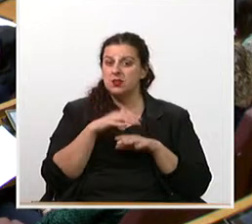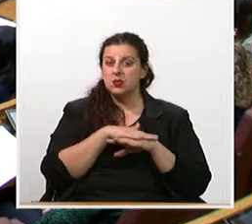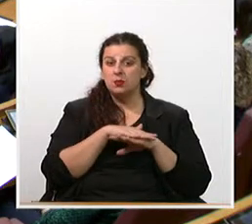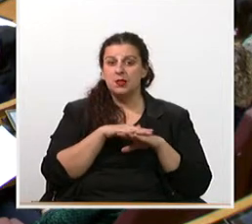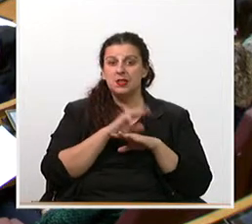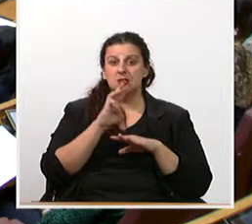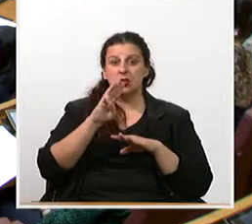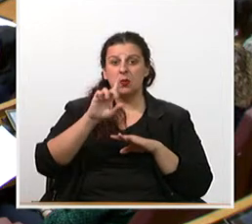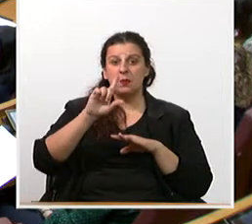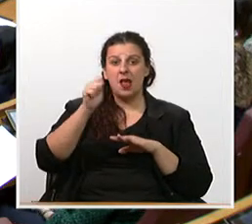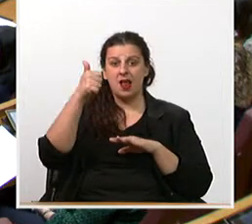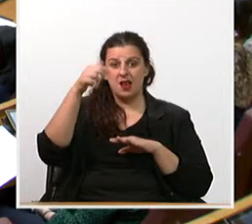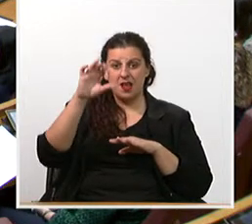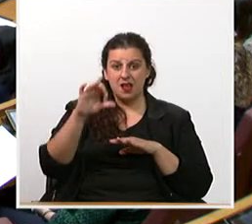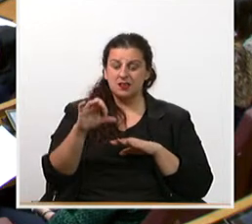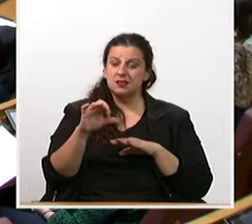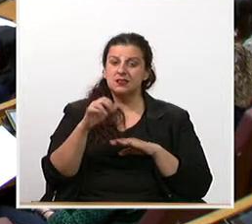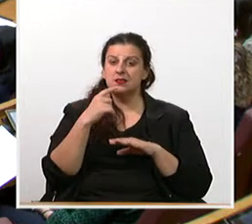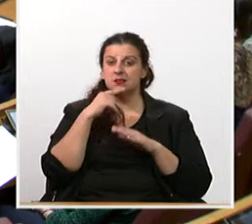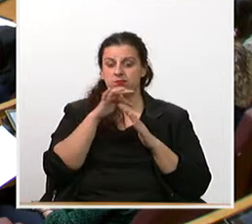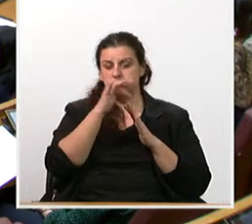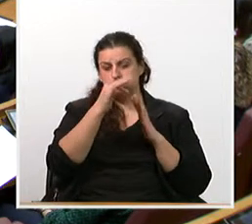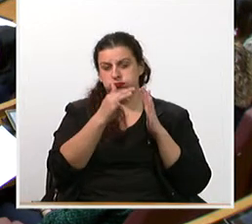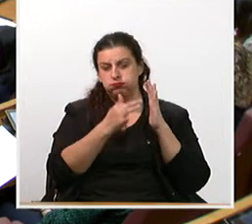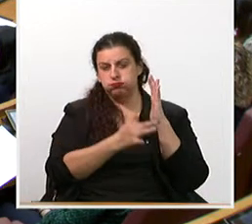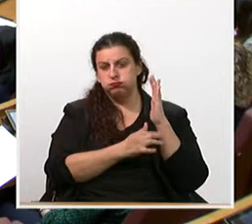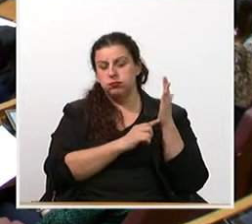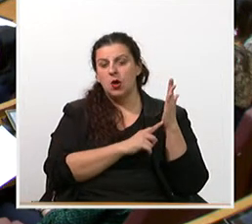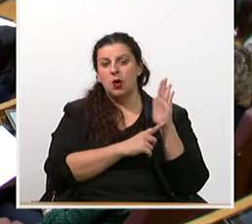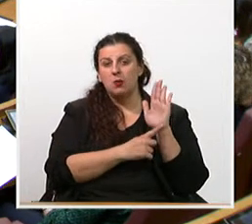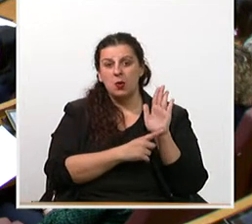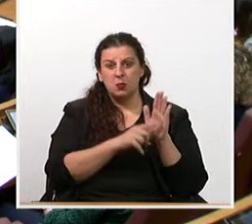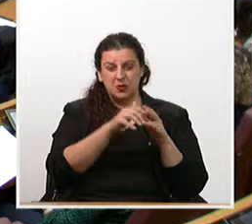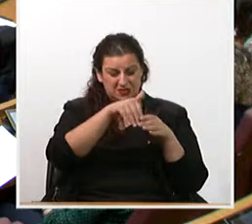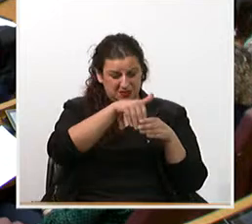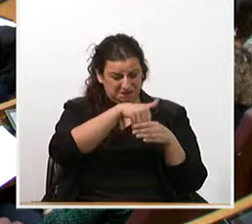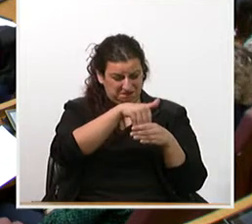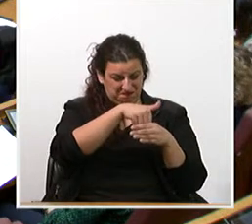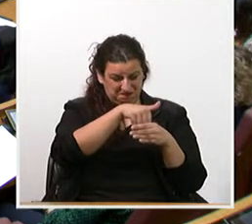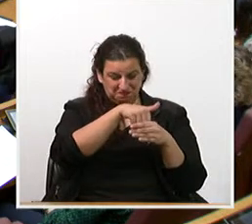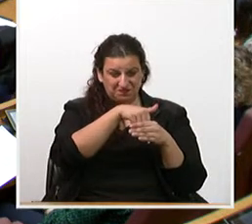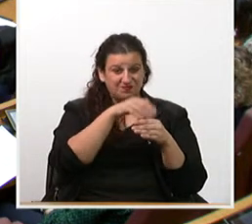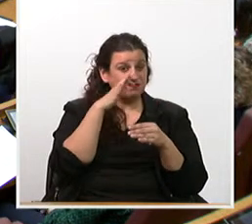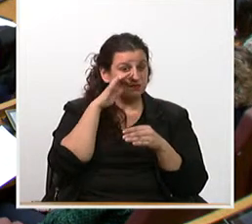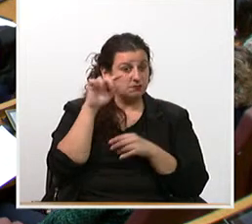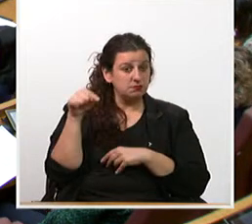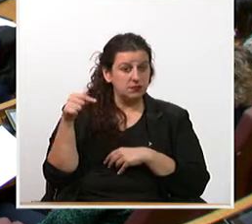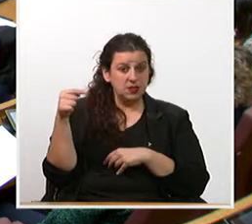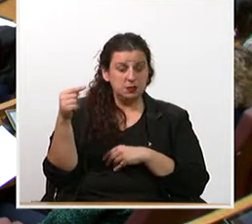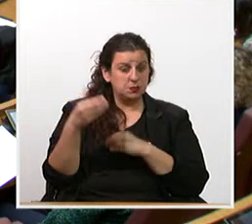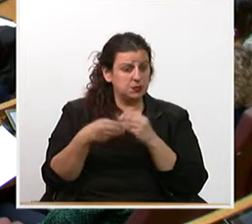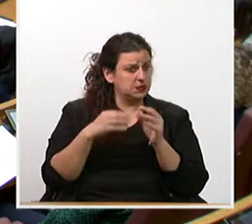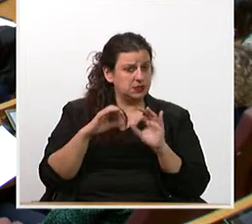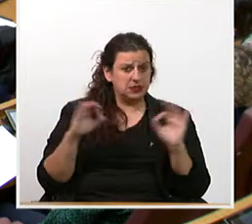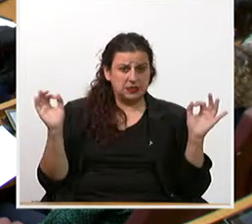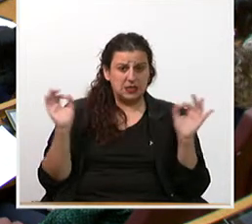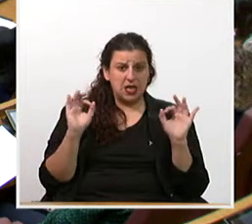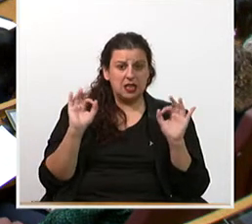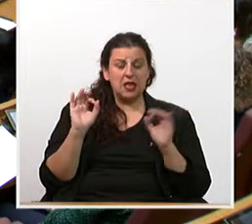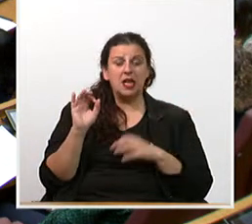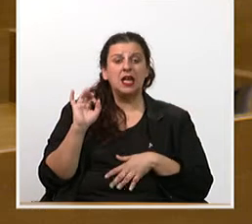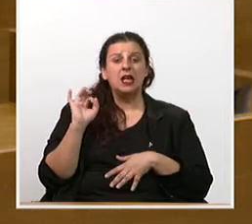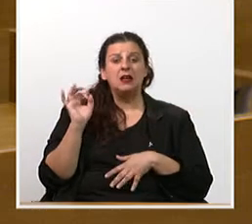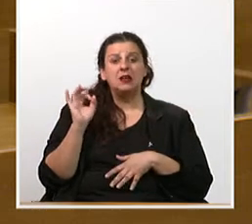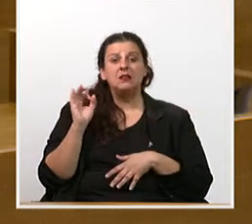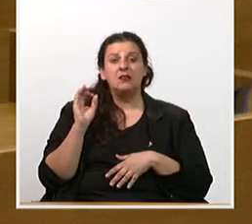planas anuncia una retail de propuestas vacías de contenido pero luego a la hora de la verdad nada Lo cierto es que desde el